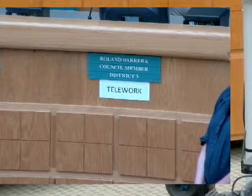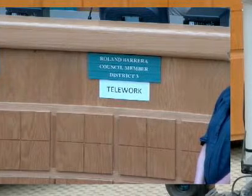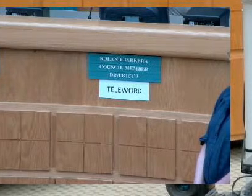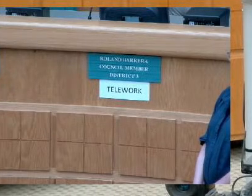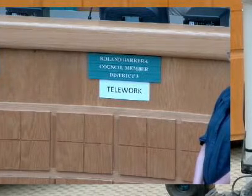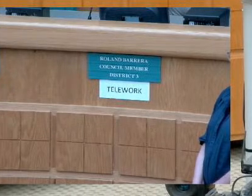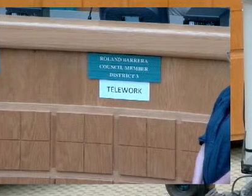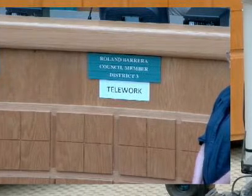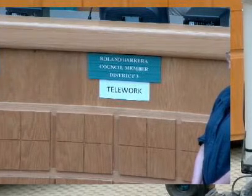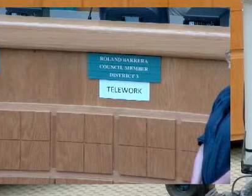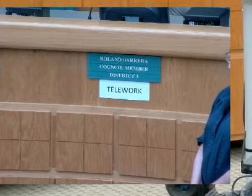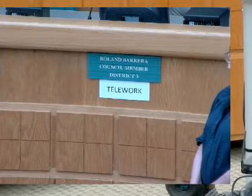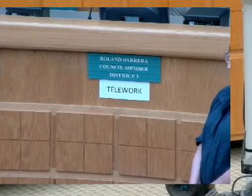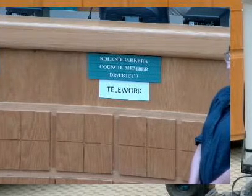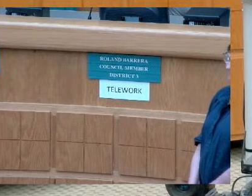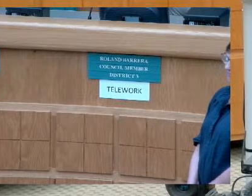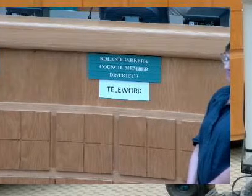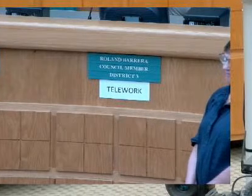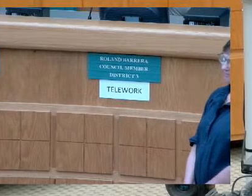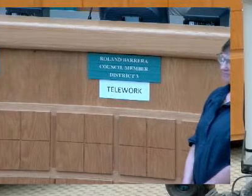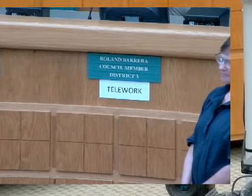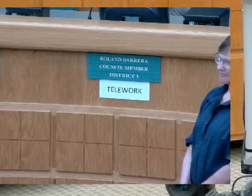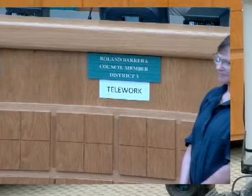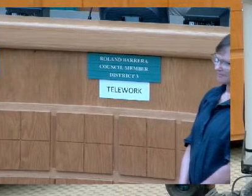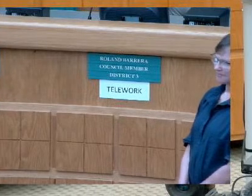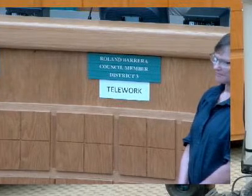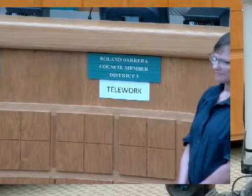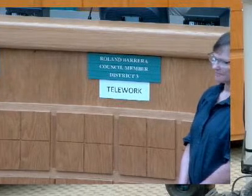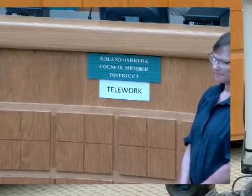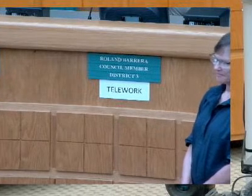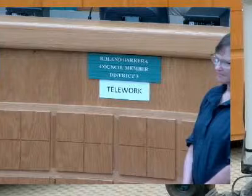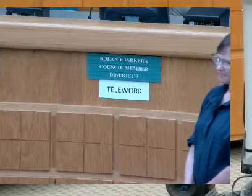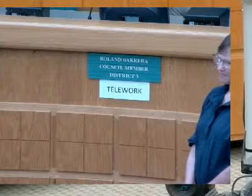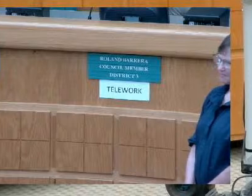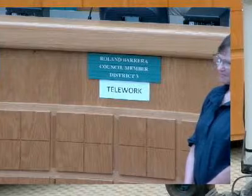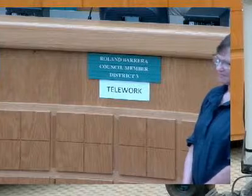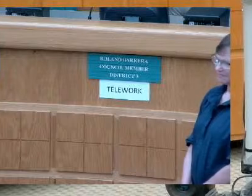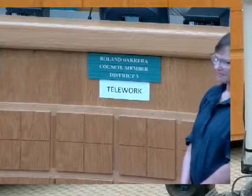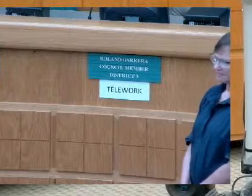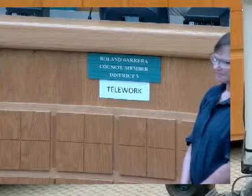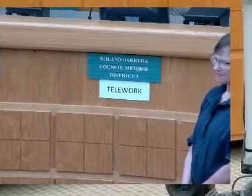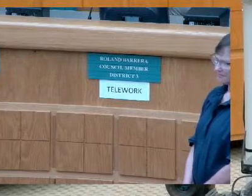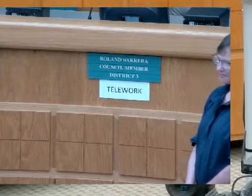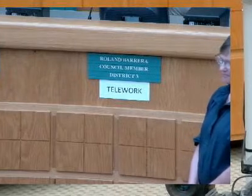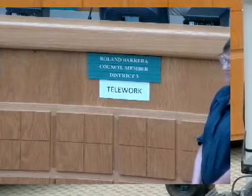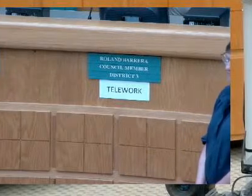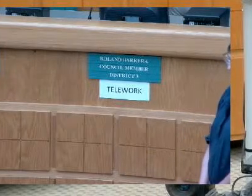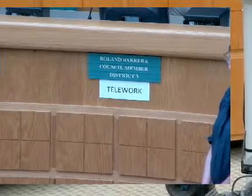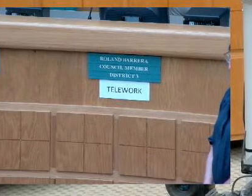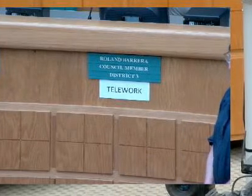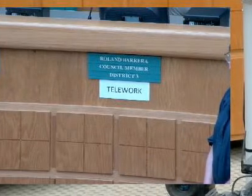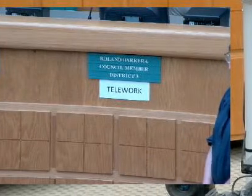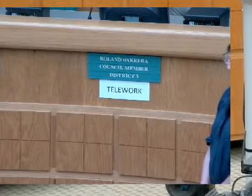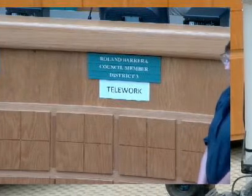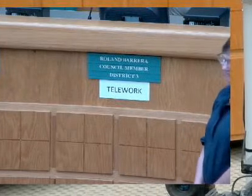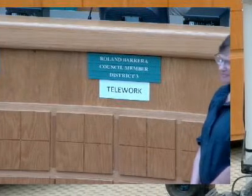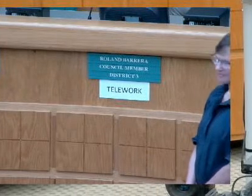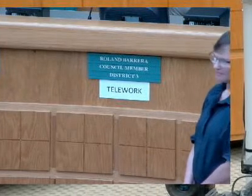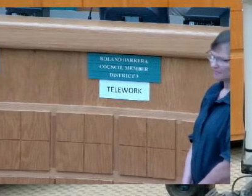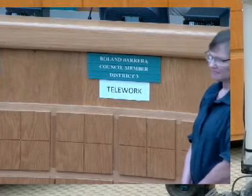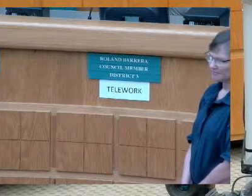estar preparado para la ronda 2 del COVID-19. Manténgase lo más saludable posible, tome vitamina C,